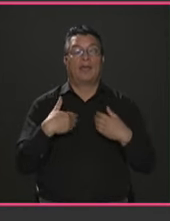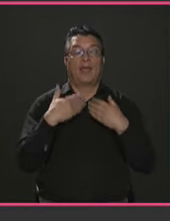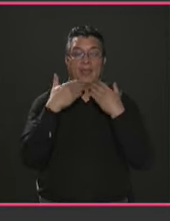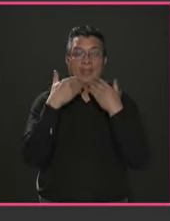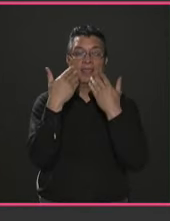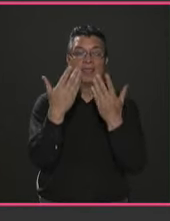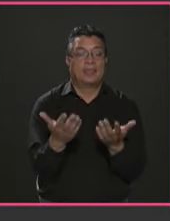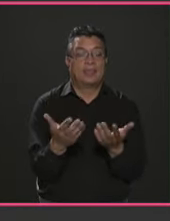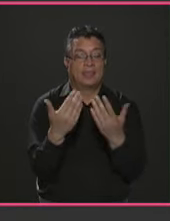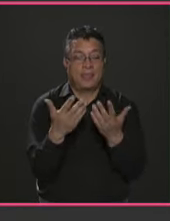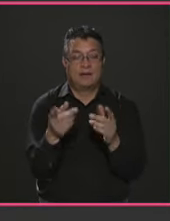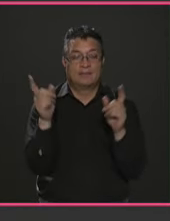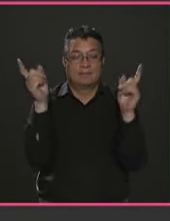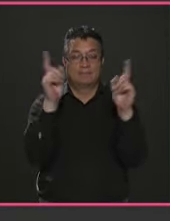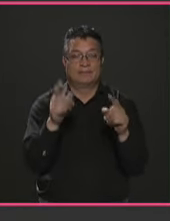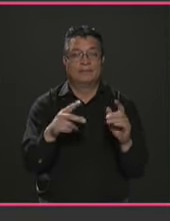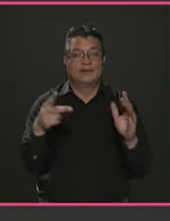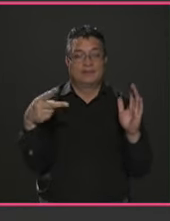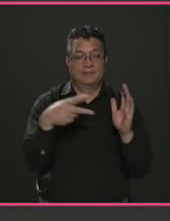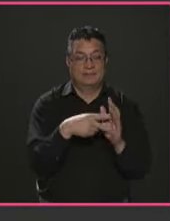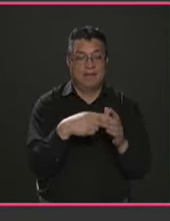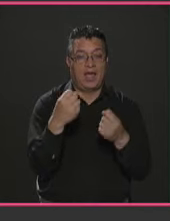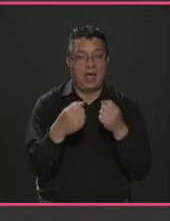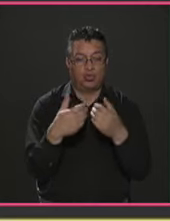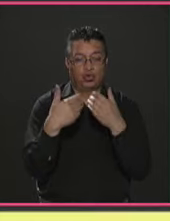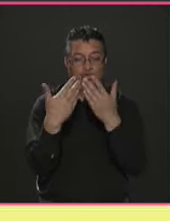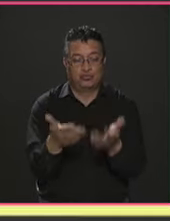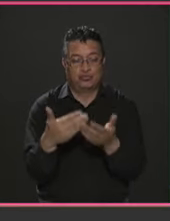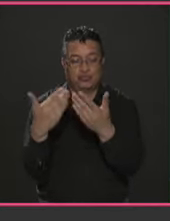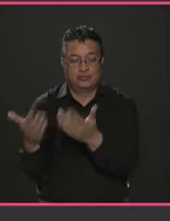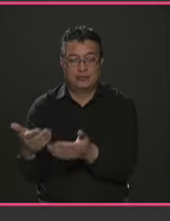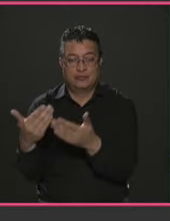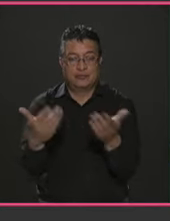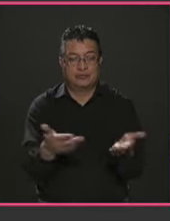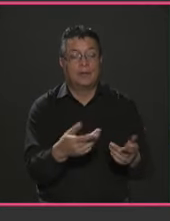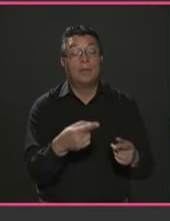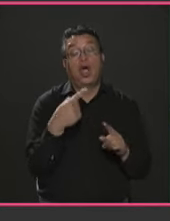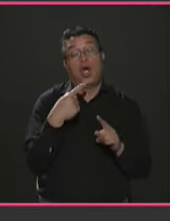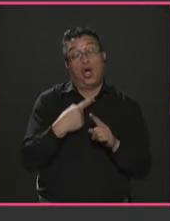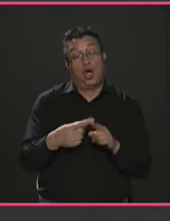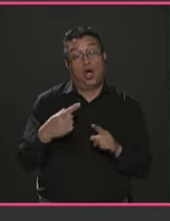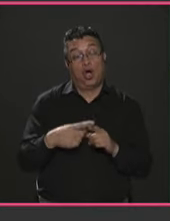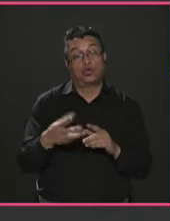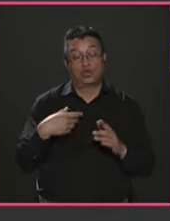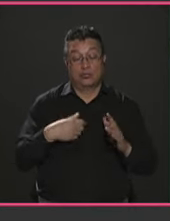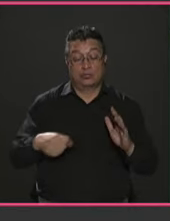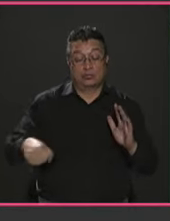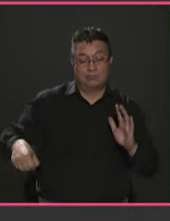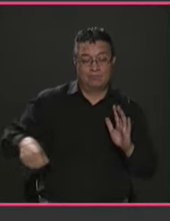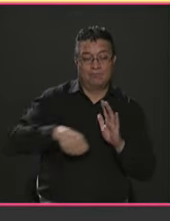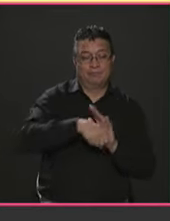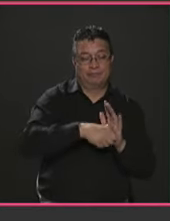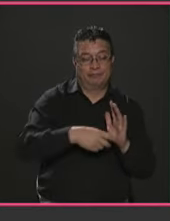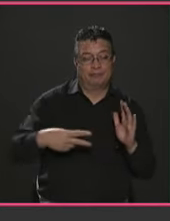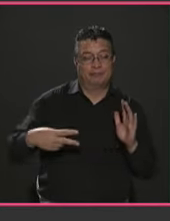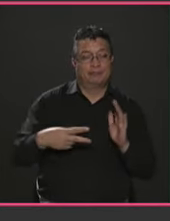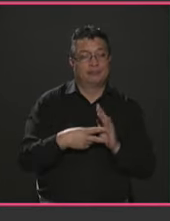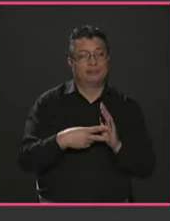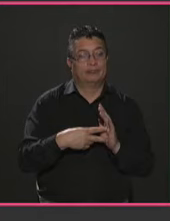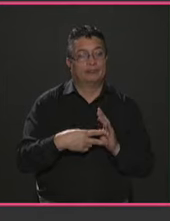brindar electricidad a estos autos verdad lo otro es la carga